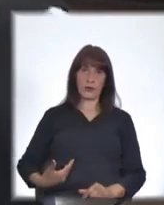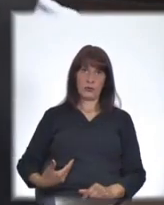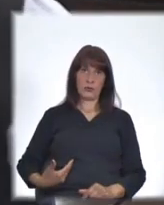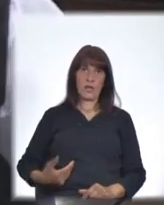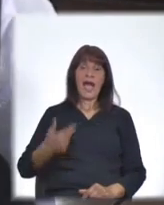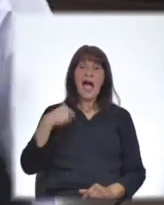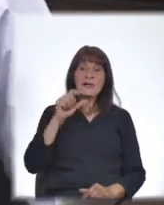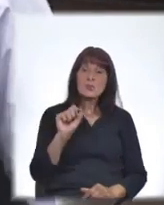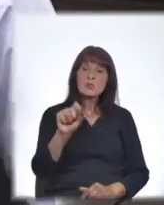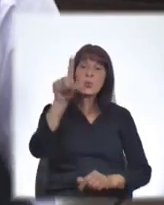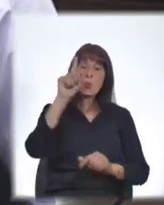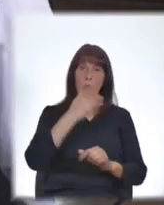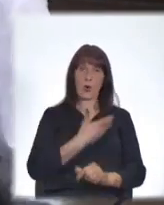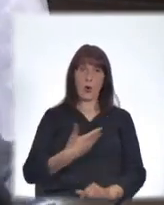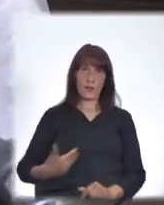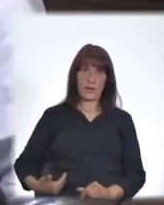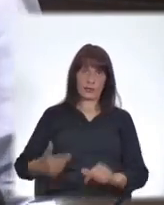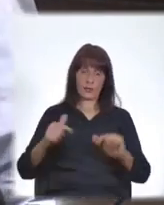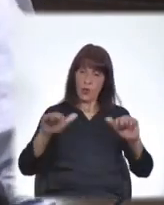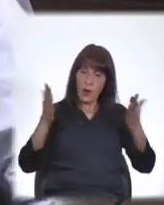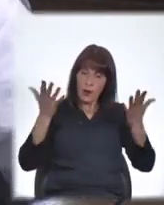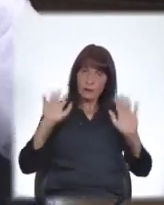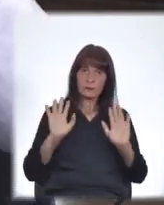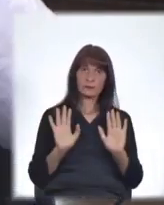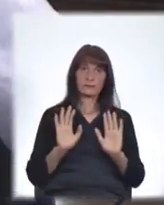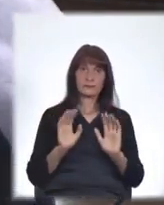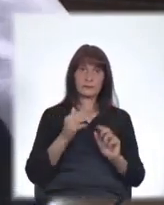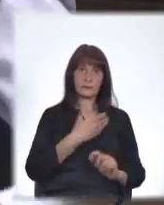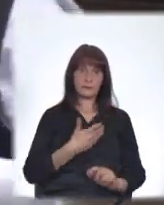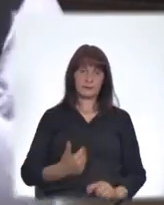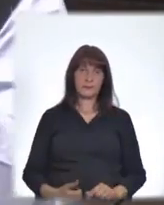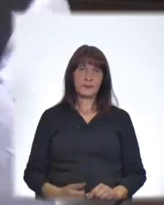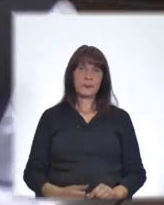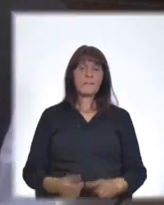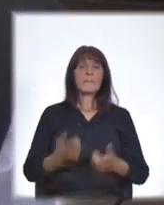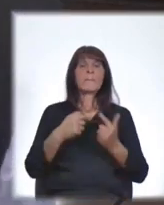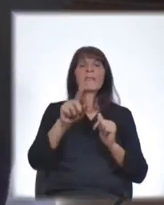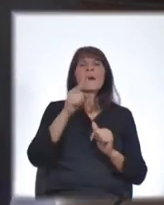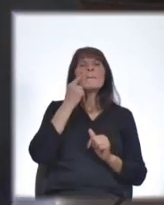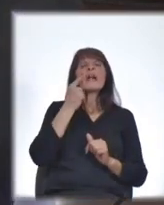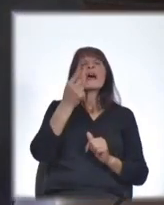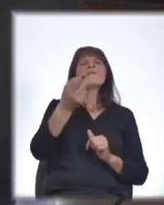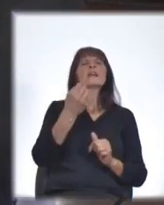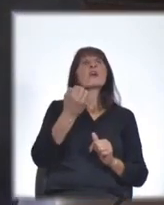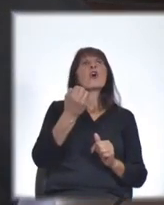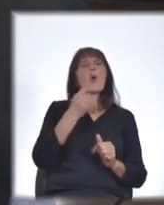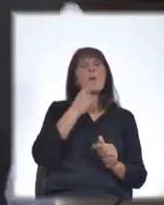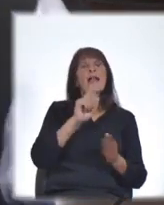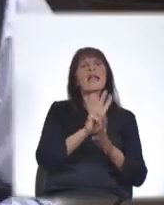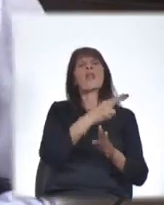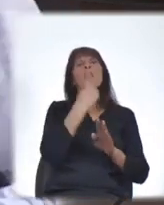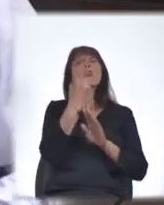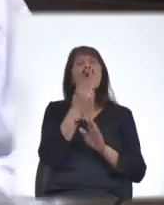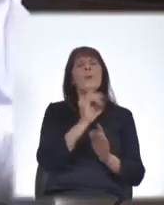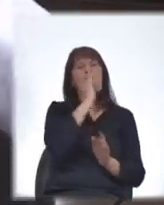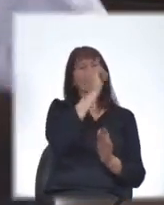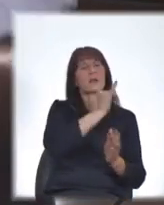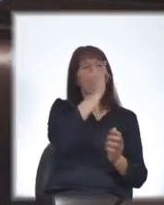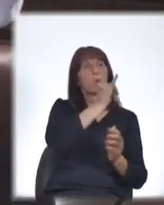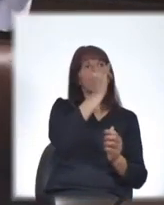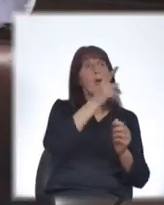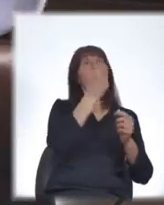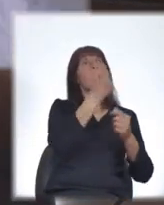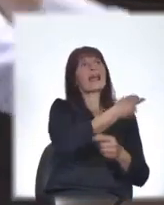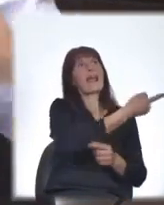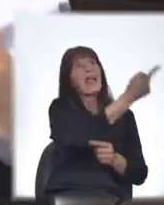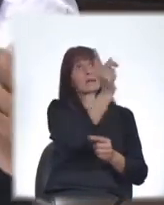a su gobierno textualmente, señor presidente, para ver cómo el doble discurso del gobierno, una cosa para la gente y otra cosa para